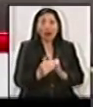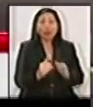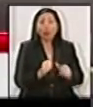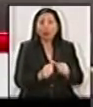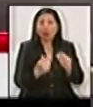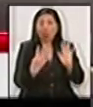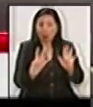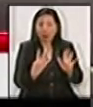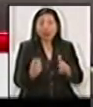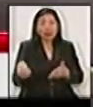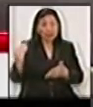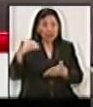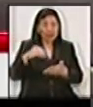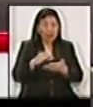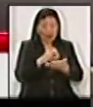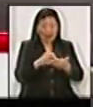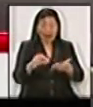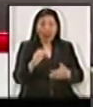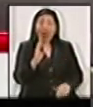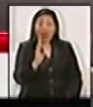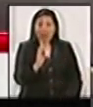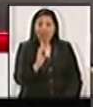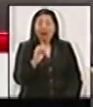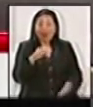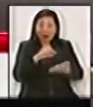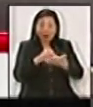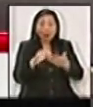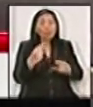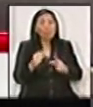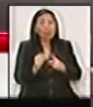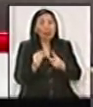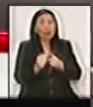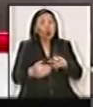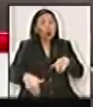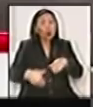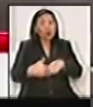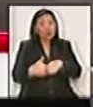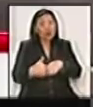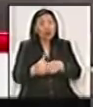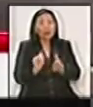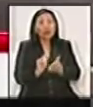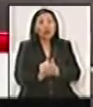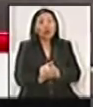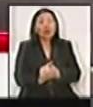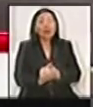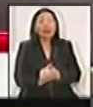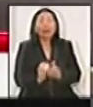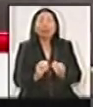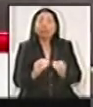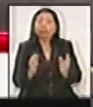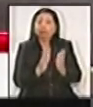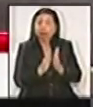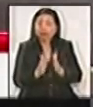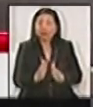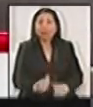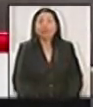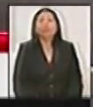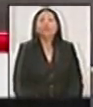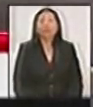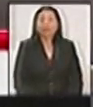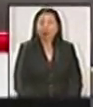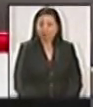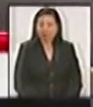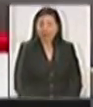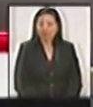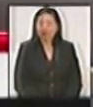9 incluya el literal F y ahí incluya a los convenios colectivos y a los laudos arbitrales, presidente.